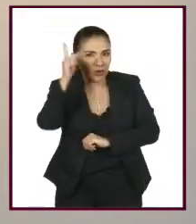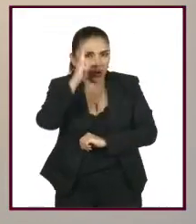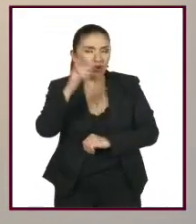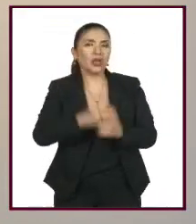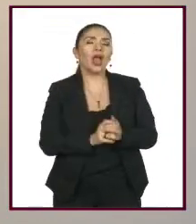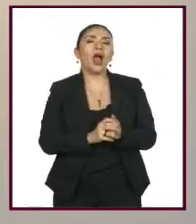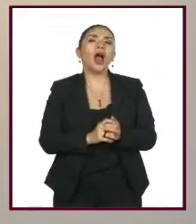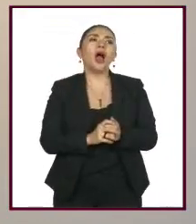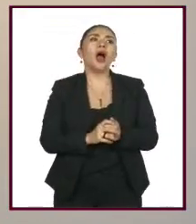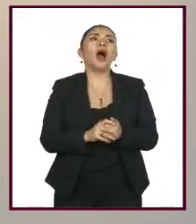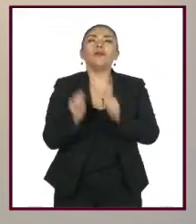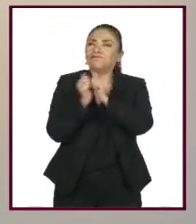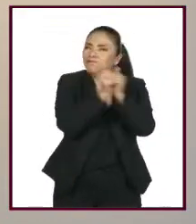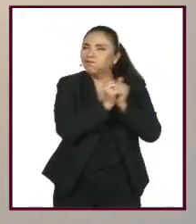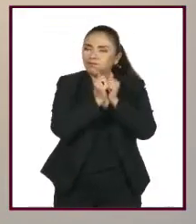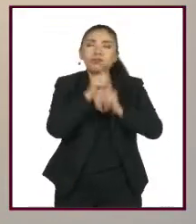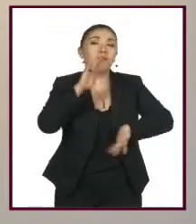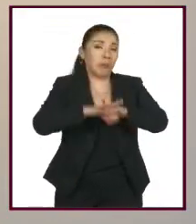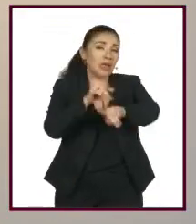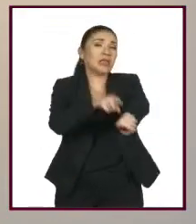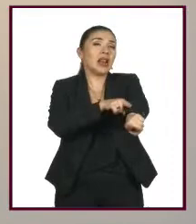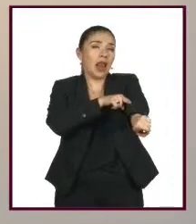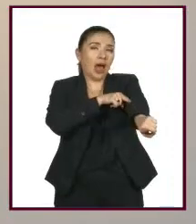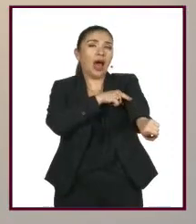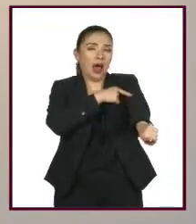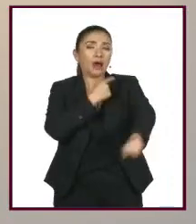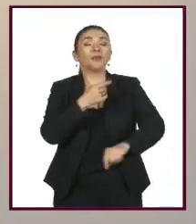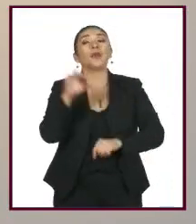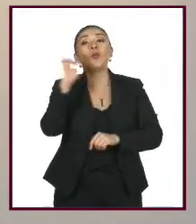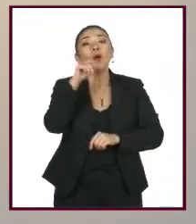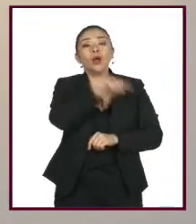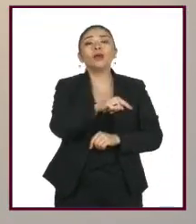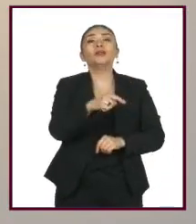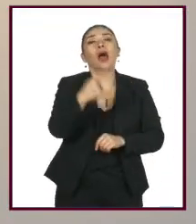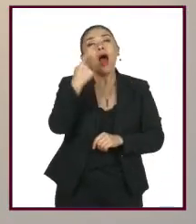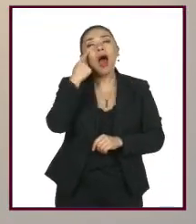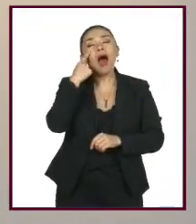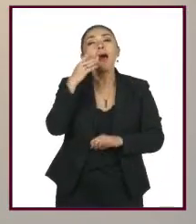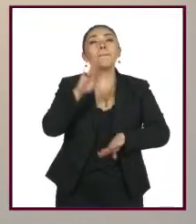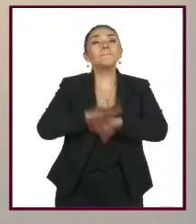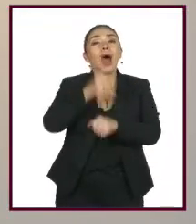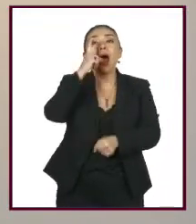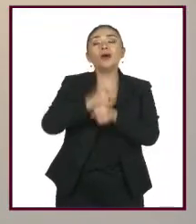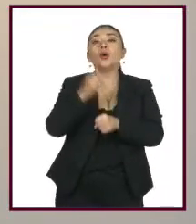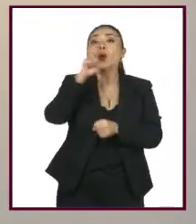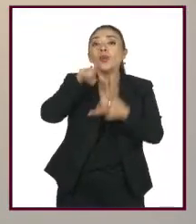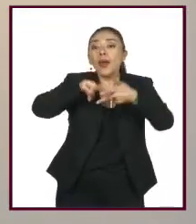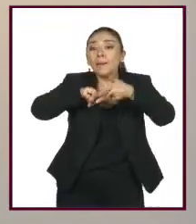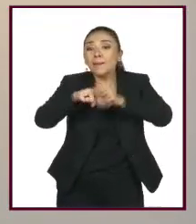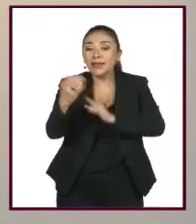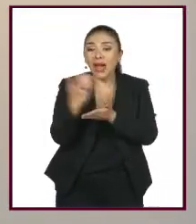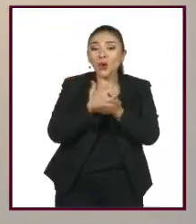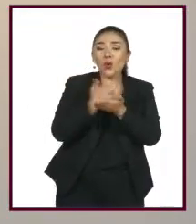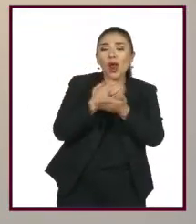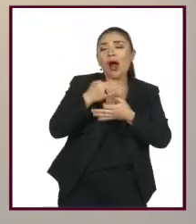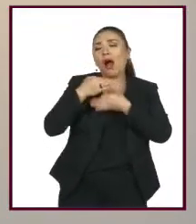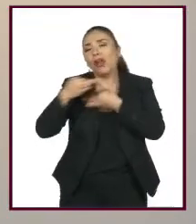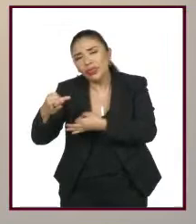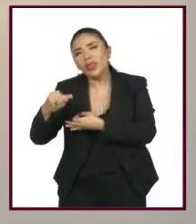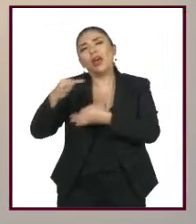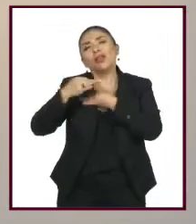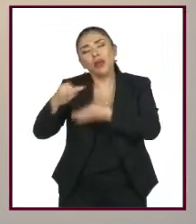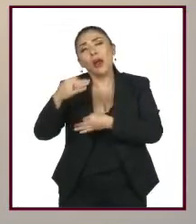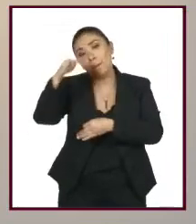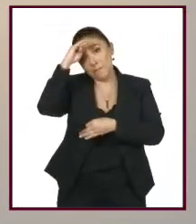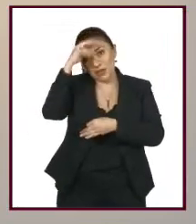estrecho, pero sí son tratamientos largos. Generalmente las recaídas, sobre todo al principio de iniciar un tratamiento, son muy frecuentes y esto no implica